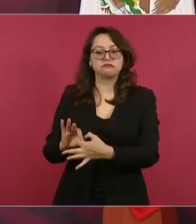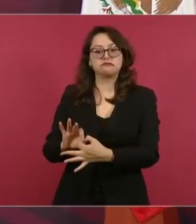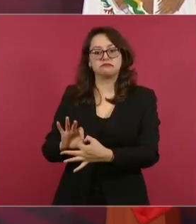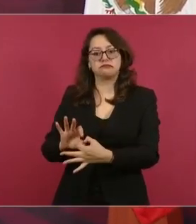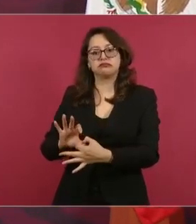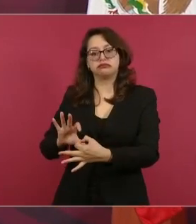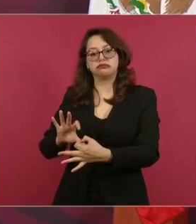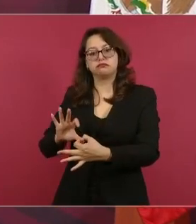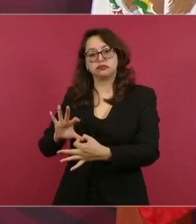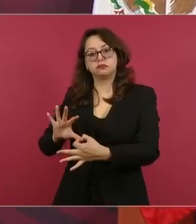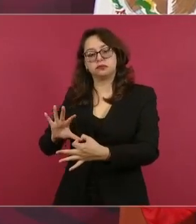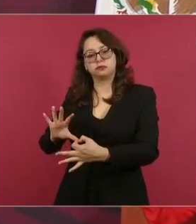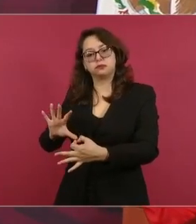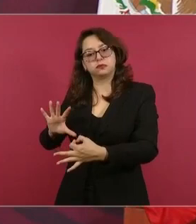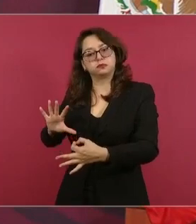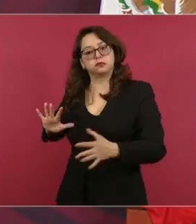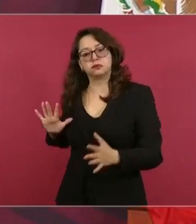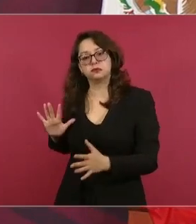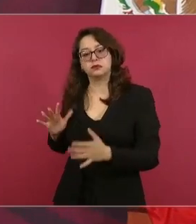de